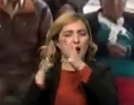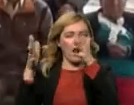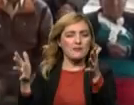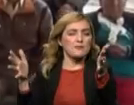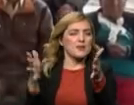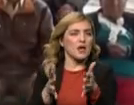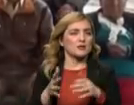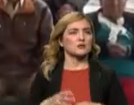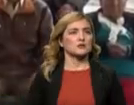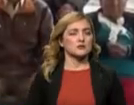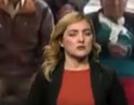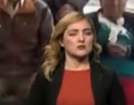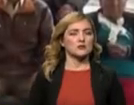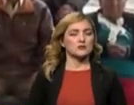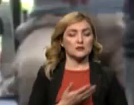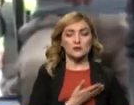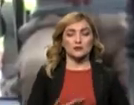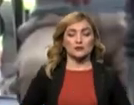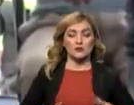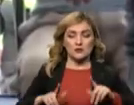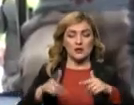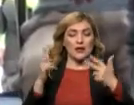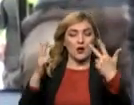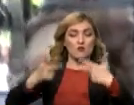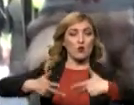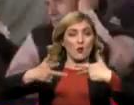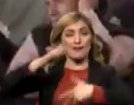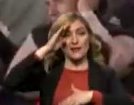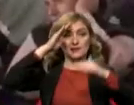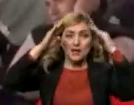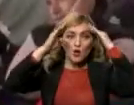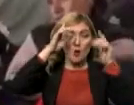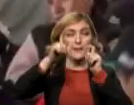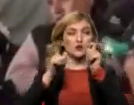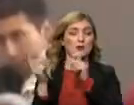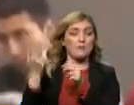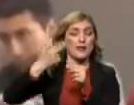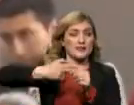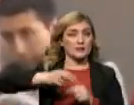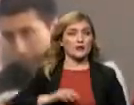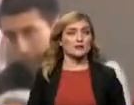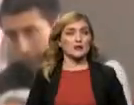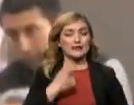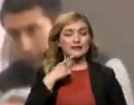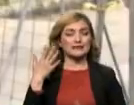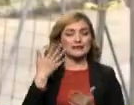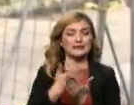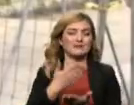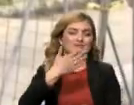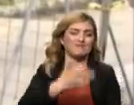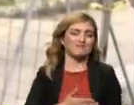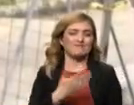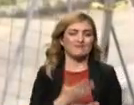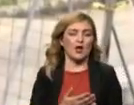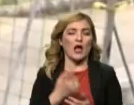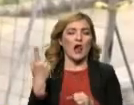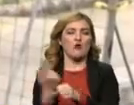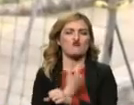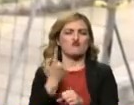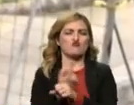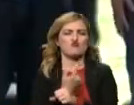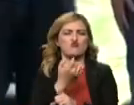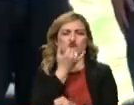través de una videoconferencia, el presidente Moreno saludó con los asistentes. Según se anunció, su llegada fue suspendida por desperfectos en